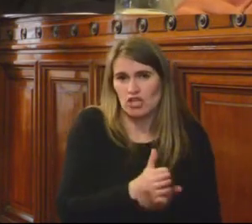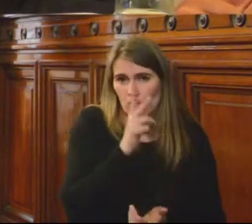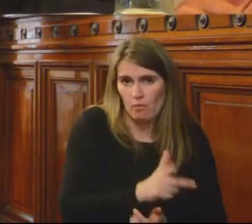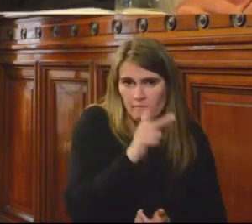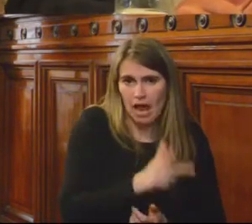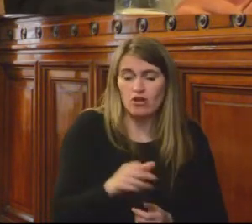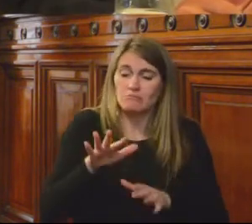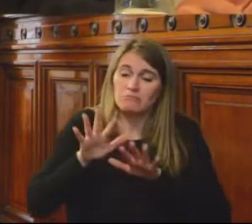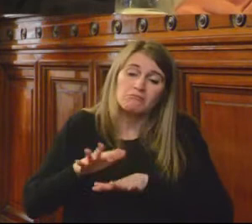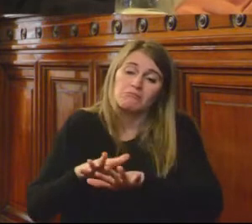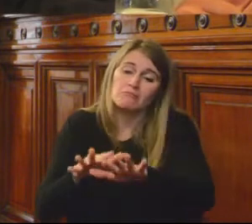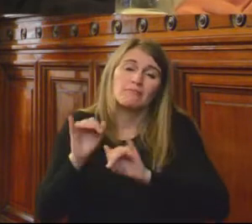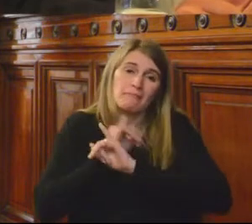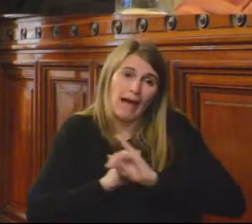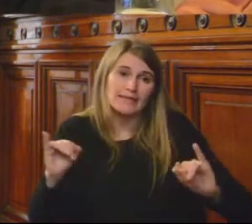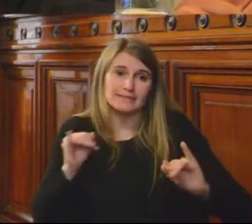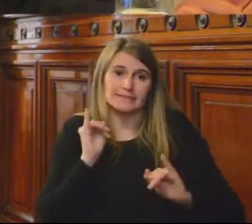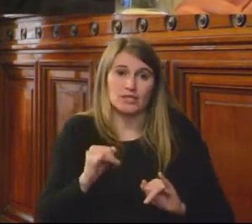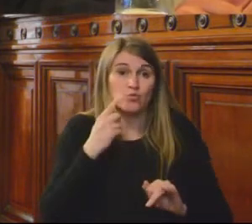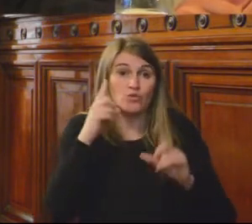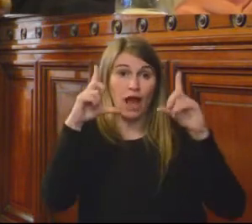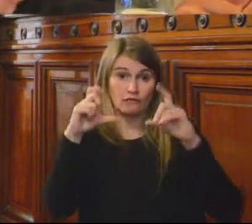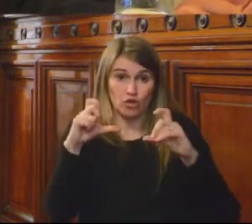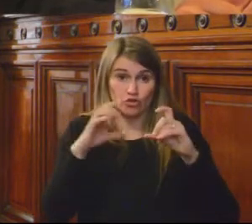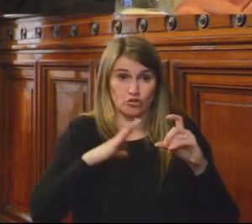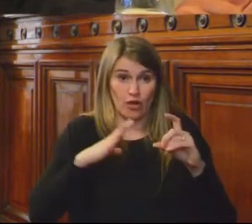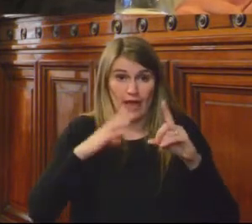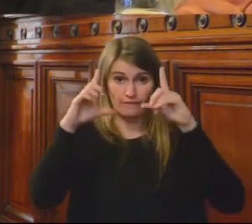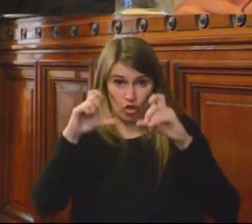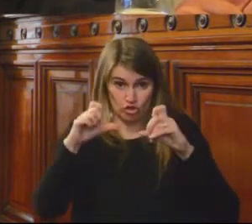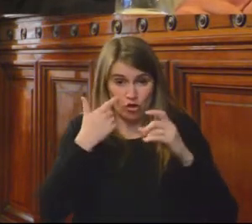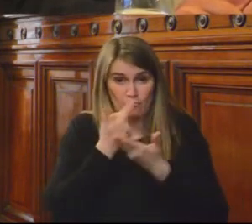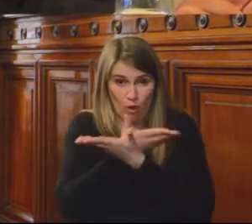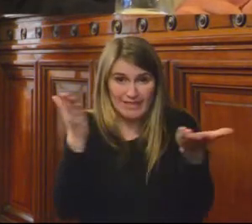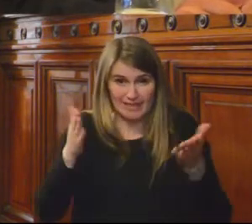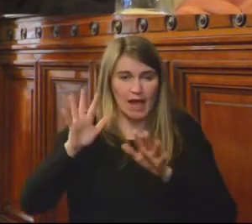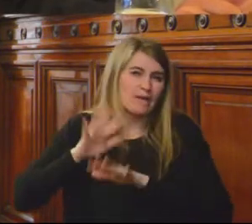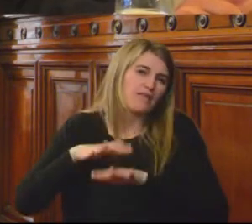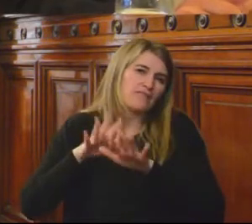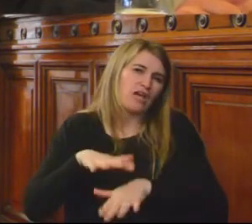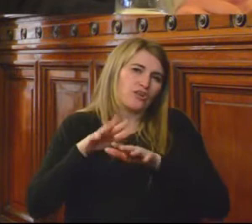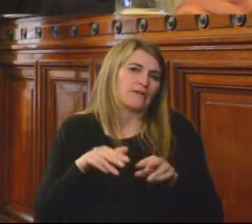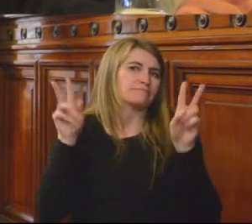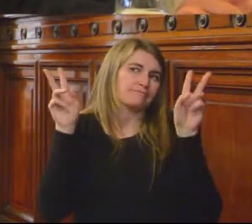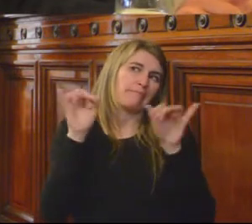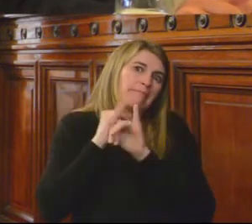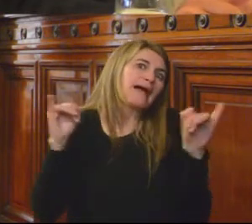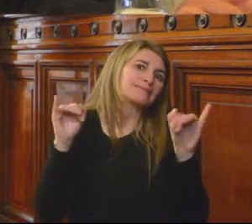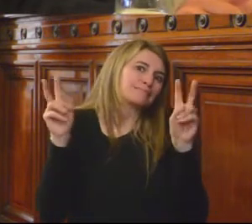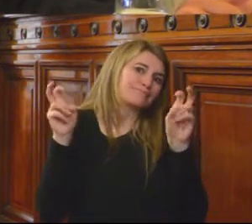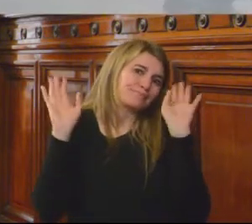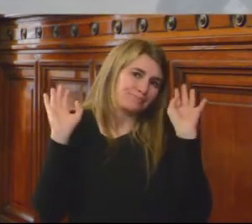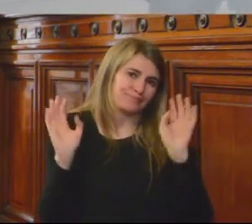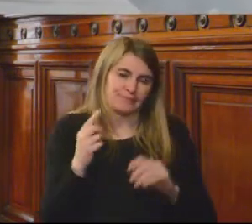manifestaciones pacíficas. Ahí hay unas fotos que están pasando, bueno, esa es la muestra de las manifestaciones pacíficas que presuntamente se vivieron en nuestro